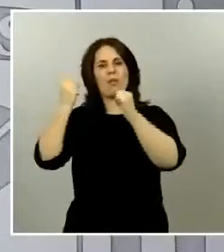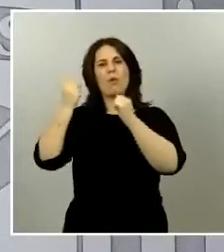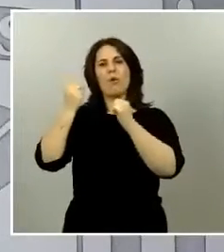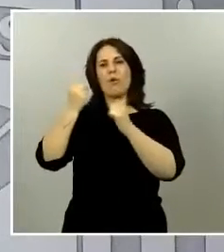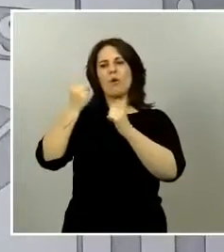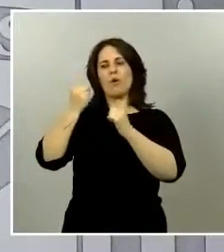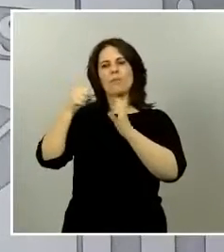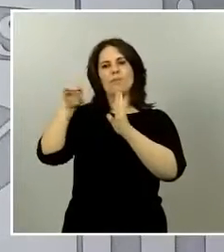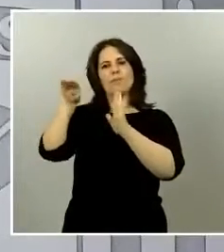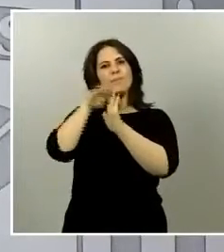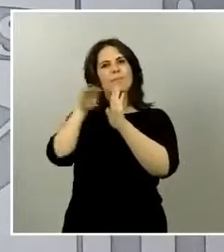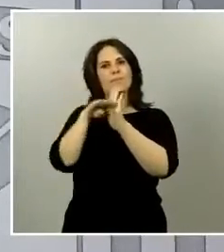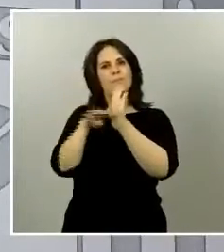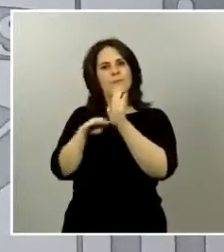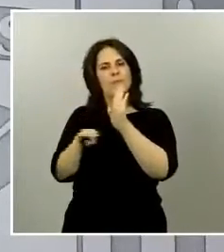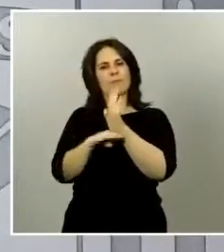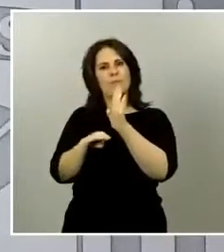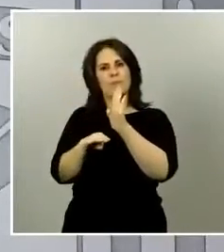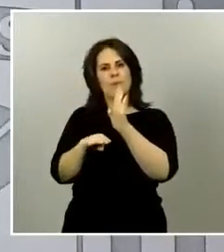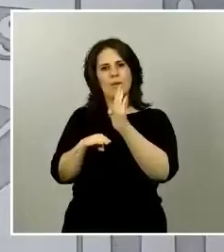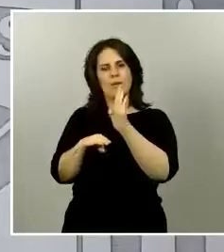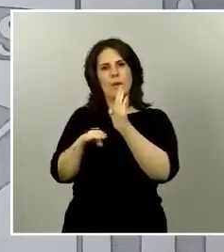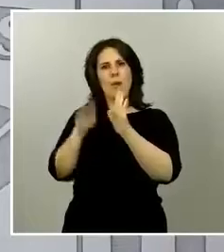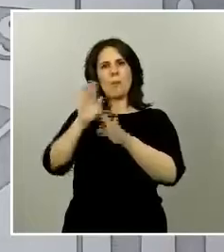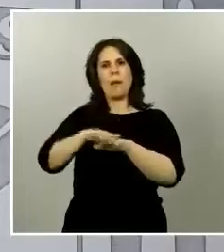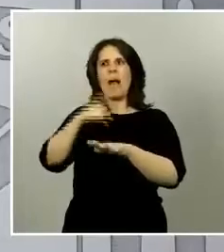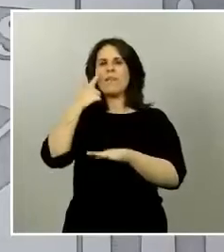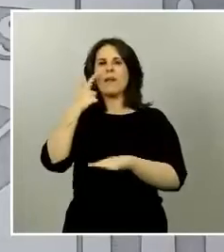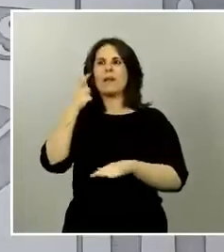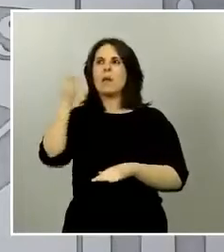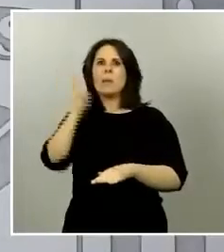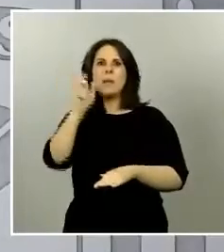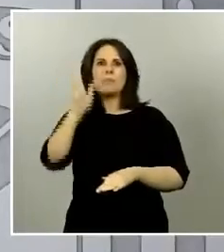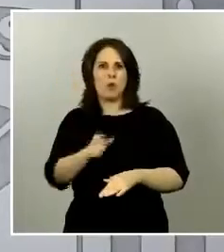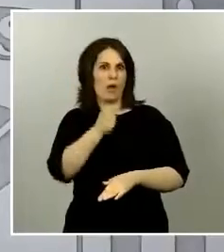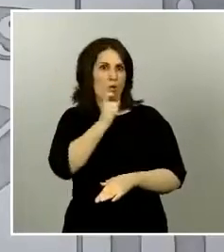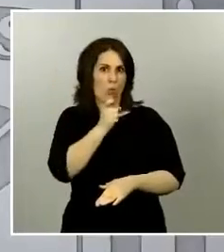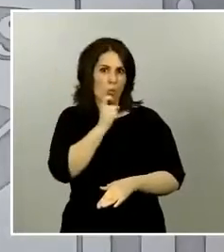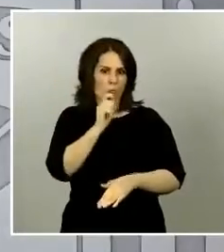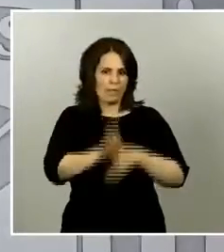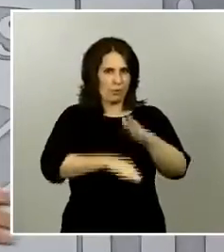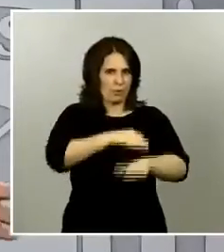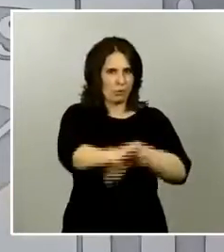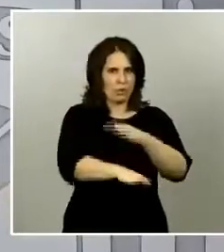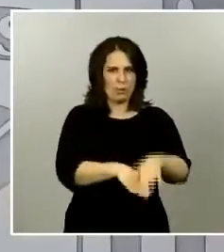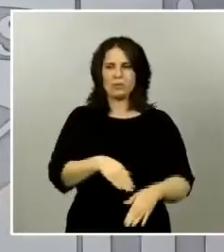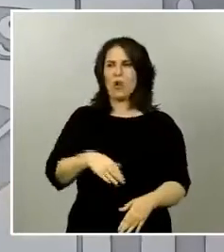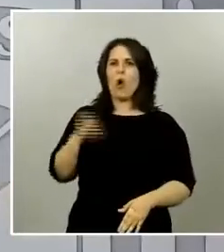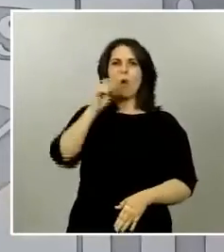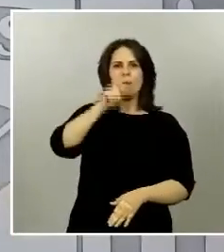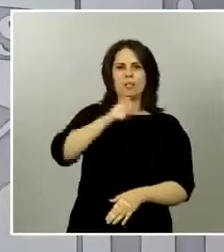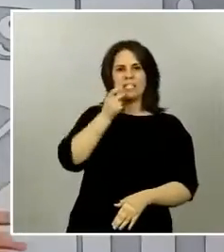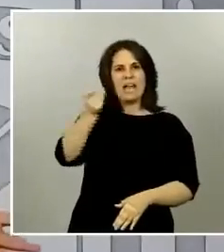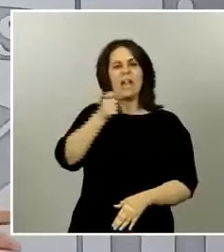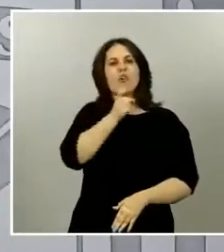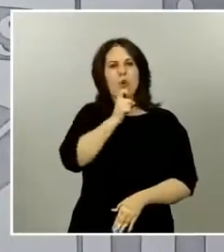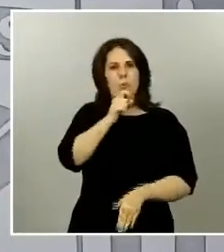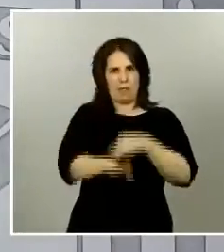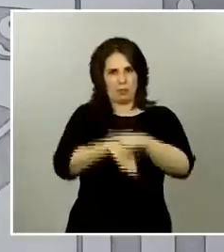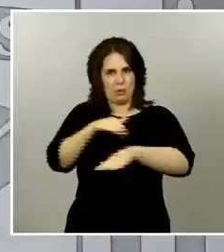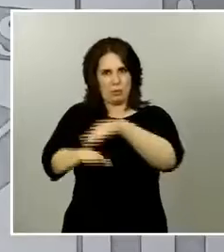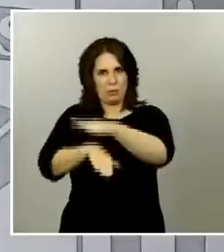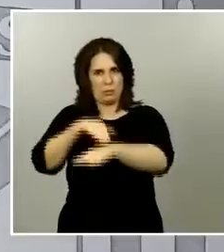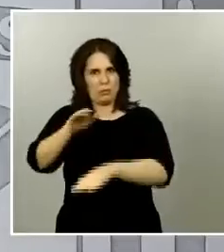somos capaces de ponernos de acuerdo en los elementos fundamentales de los protocolos de salida, de llegada de las personas,